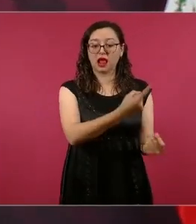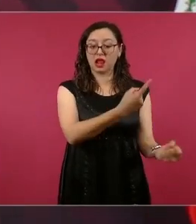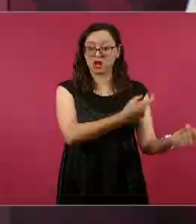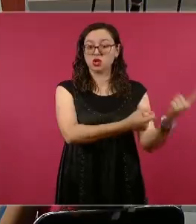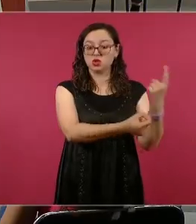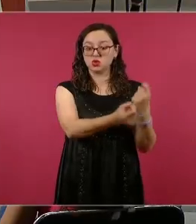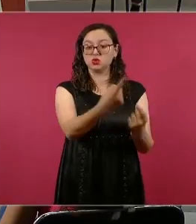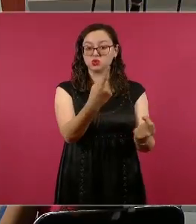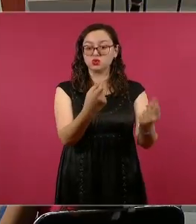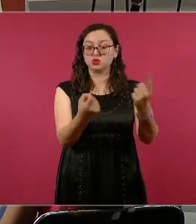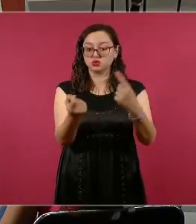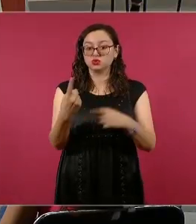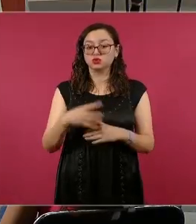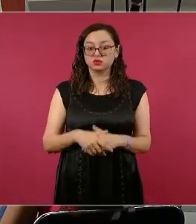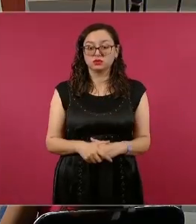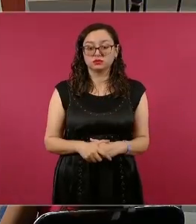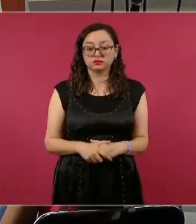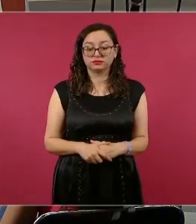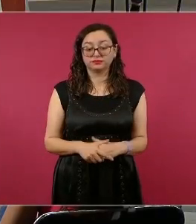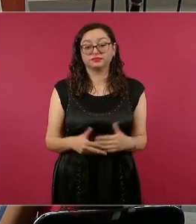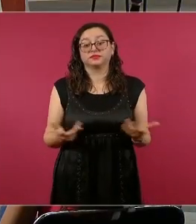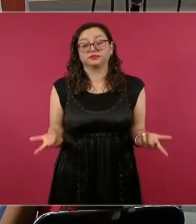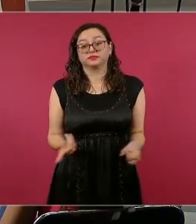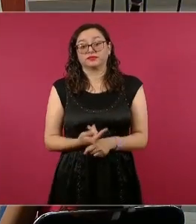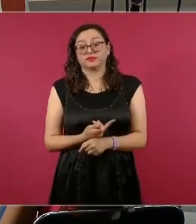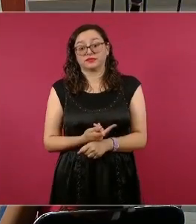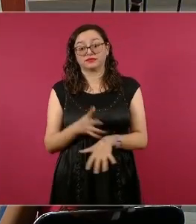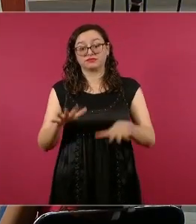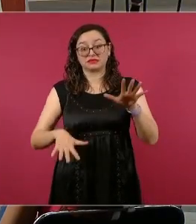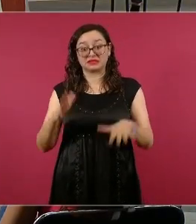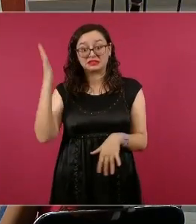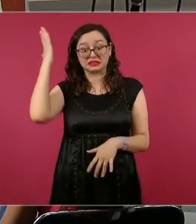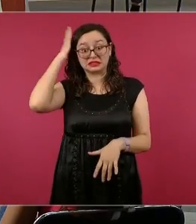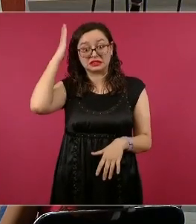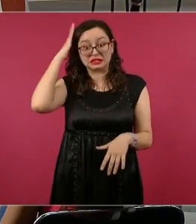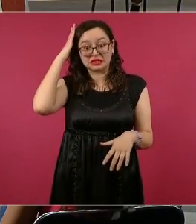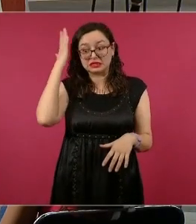muchas veces los dirigentes son rebasados